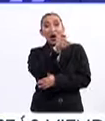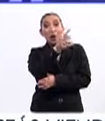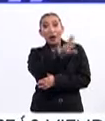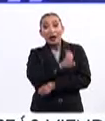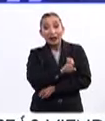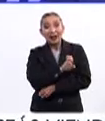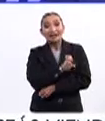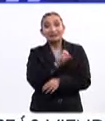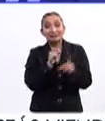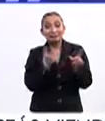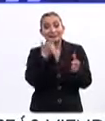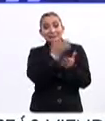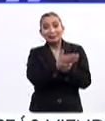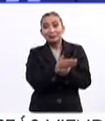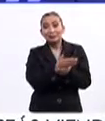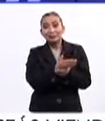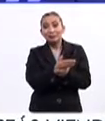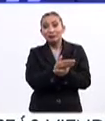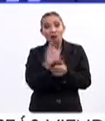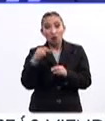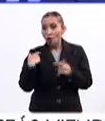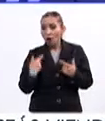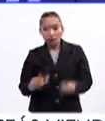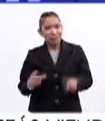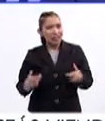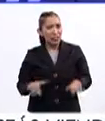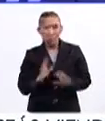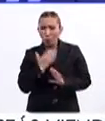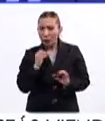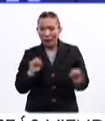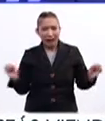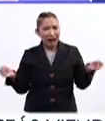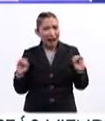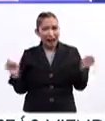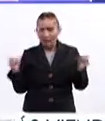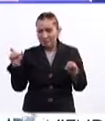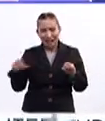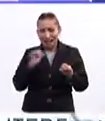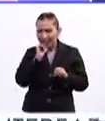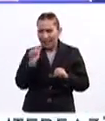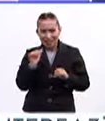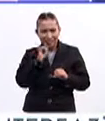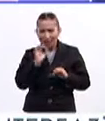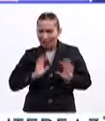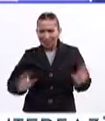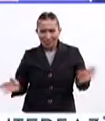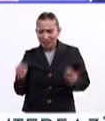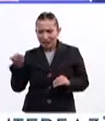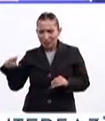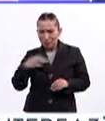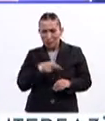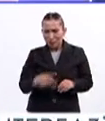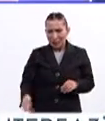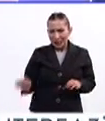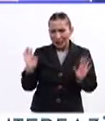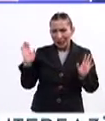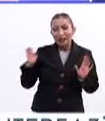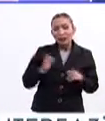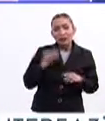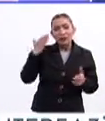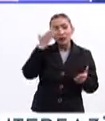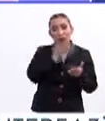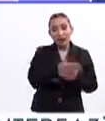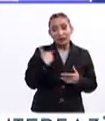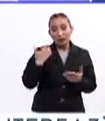Y de ahí una familia adinerada, como no, para nada. Se asume, no, para nada. En el extranjero. Así es. Entonces, eso creo